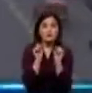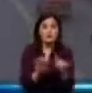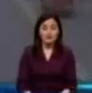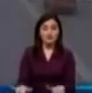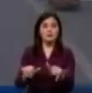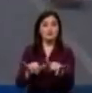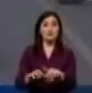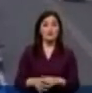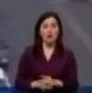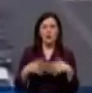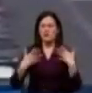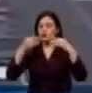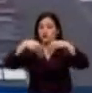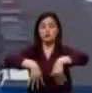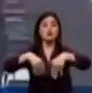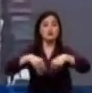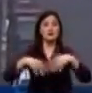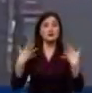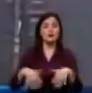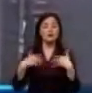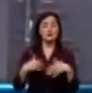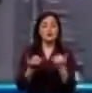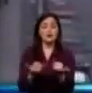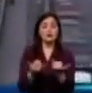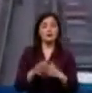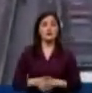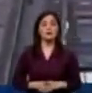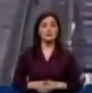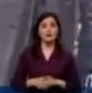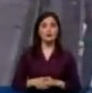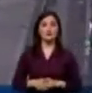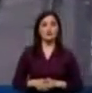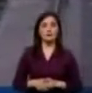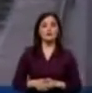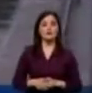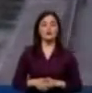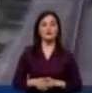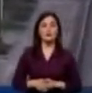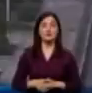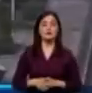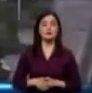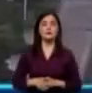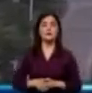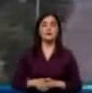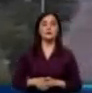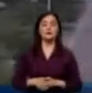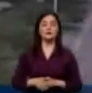zona. Lluvia para hoy se pronostica en este sector del país, en Huano, que